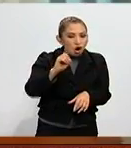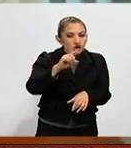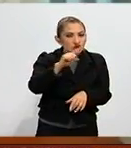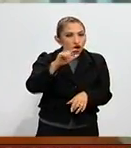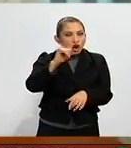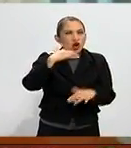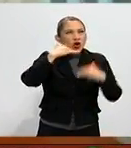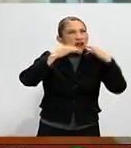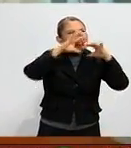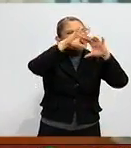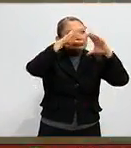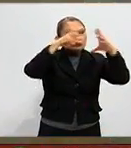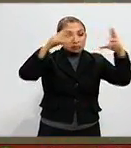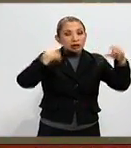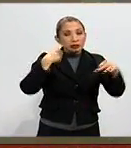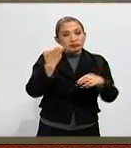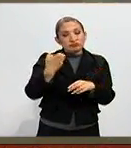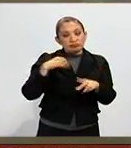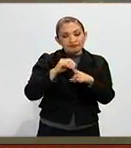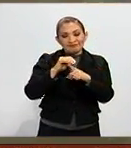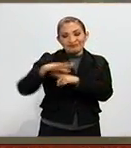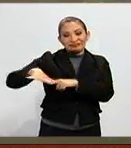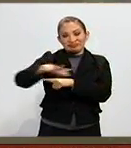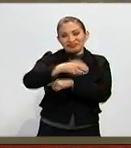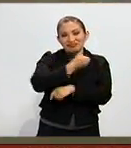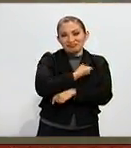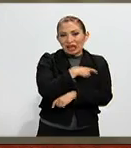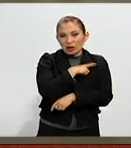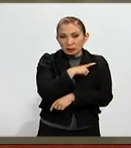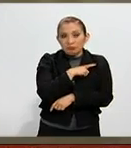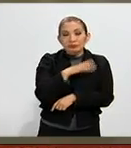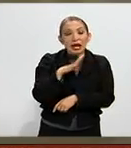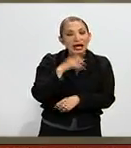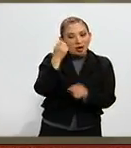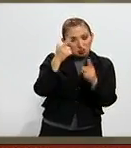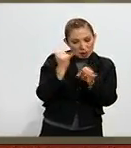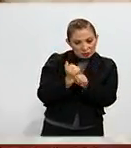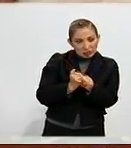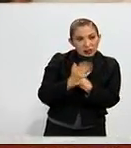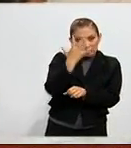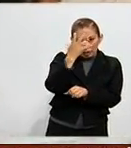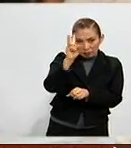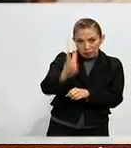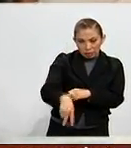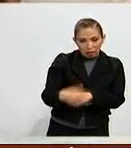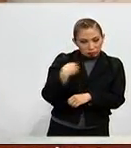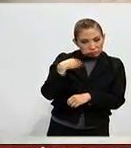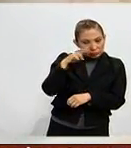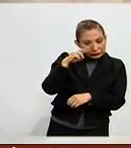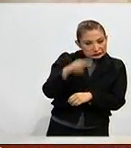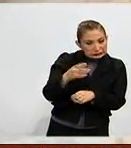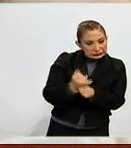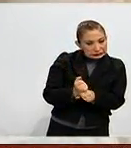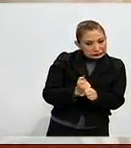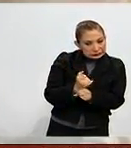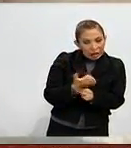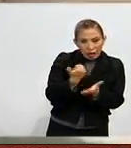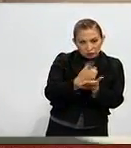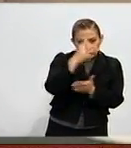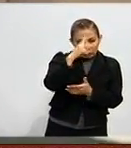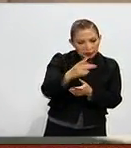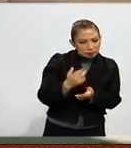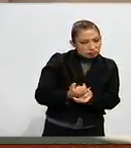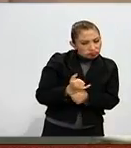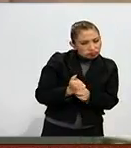partículas suspendidas, y que esto está teniendo efectos en la salud. Hay investigaciones muy serias, hay investigaciones en la Ciudad de